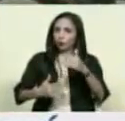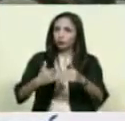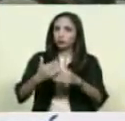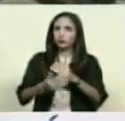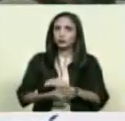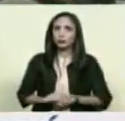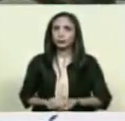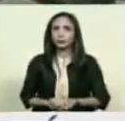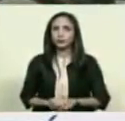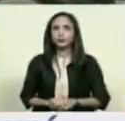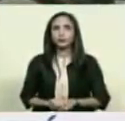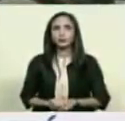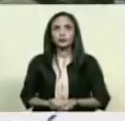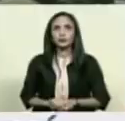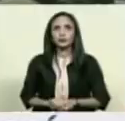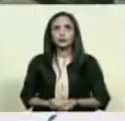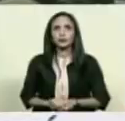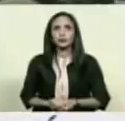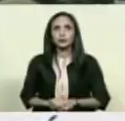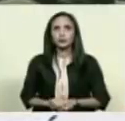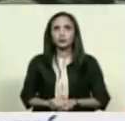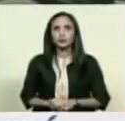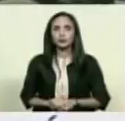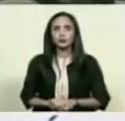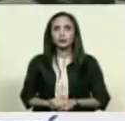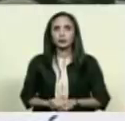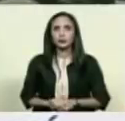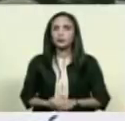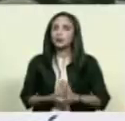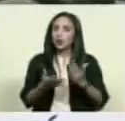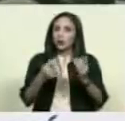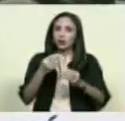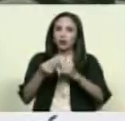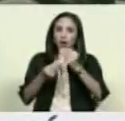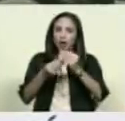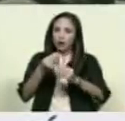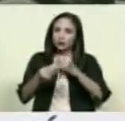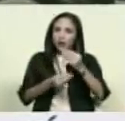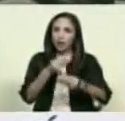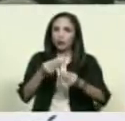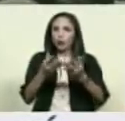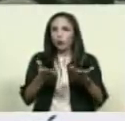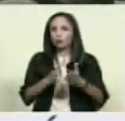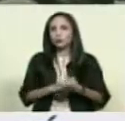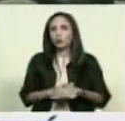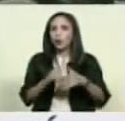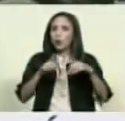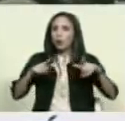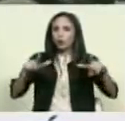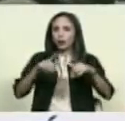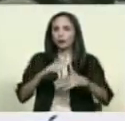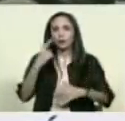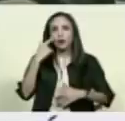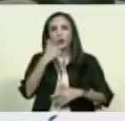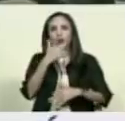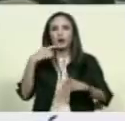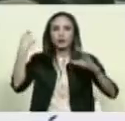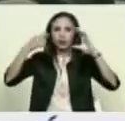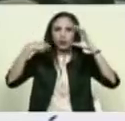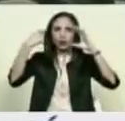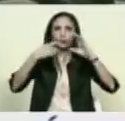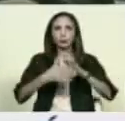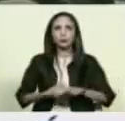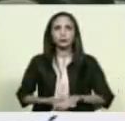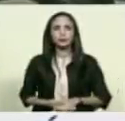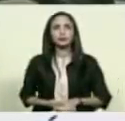¿el qué? El container, cripto container. Cripto container. Así que vamos a ver, atención jóvenes, miren, esto